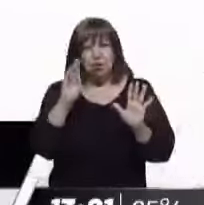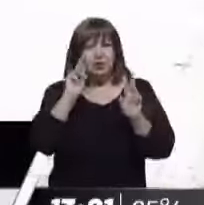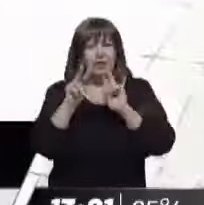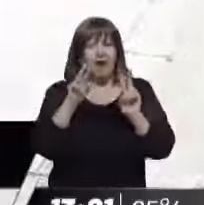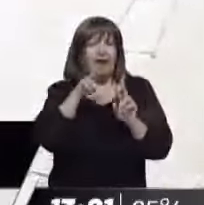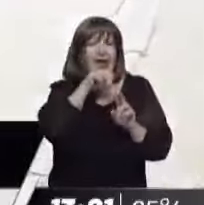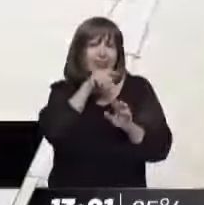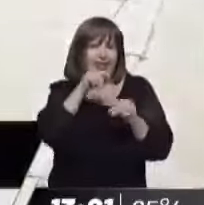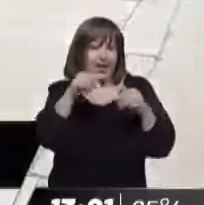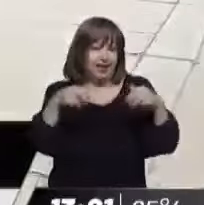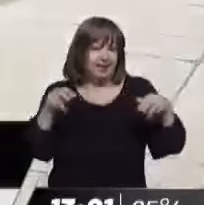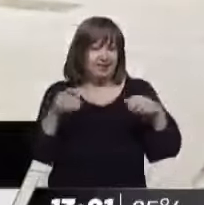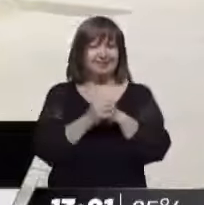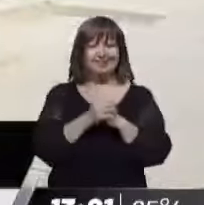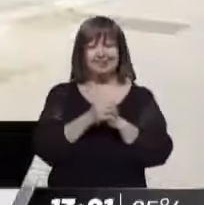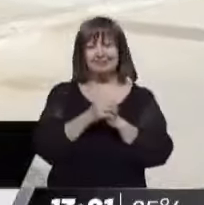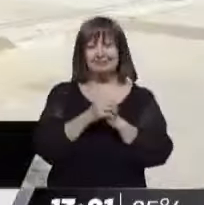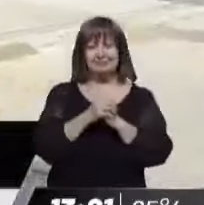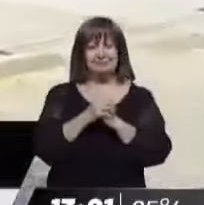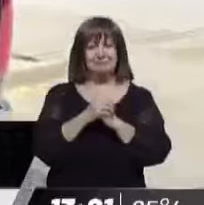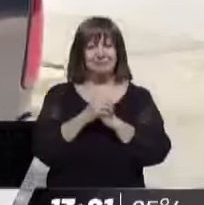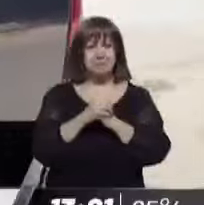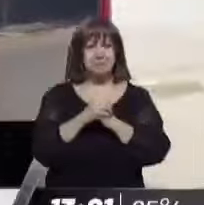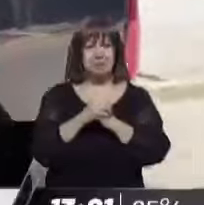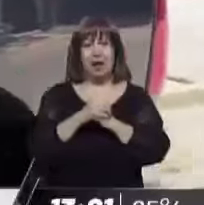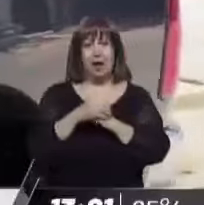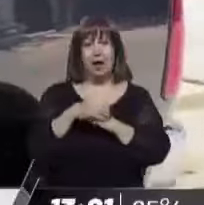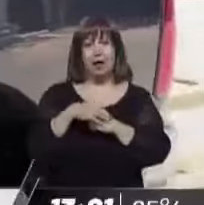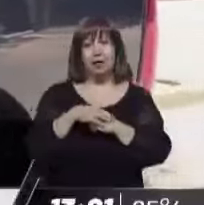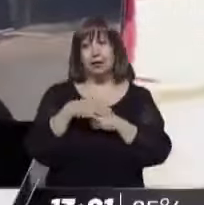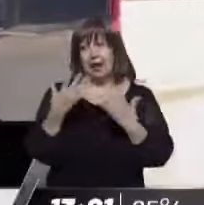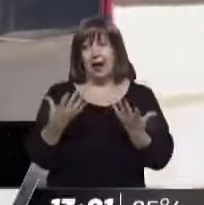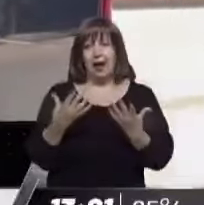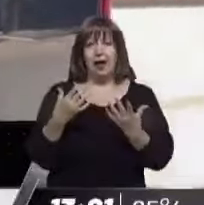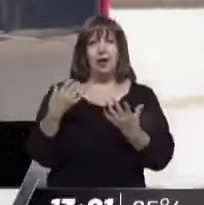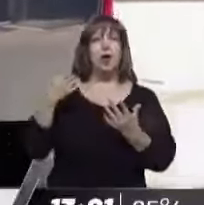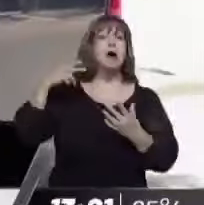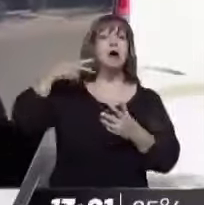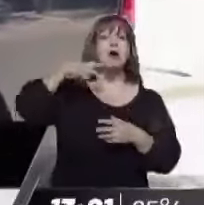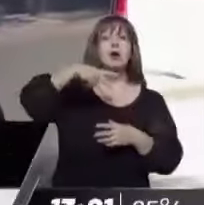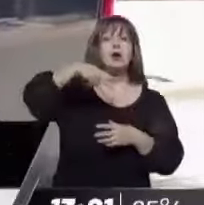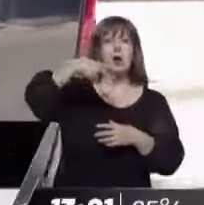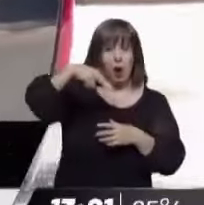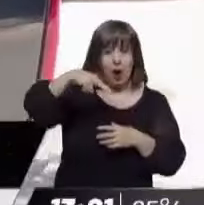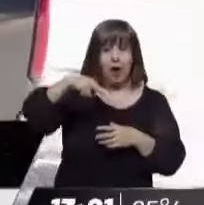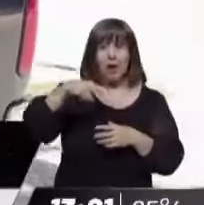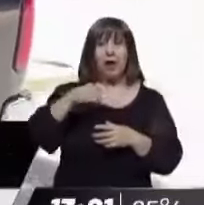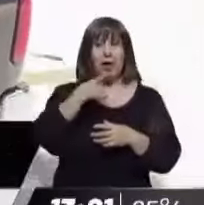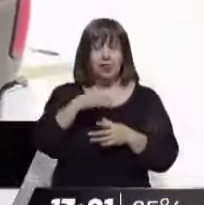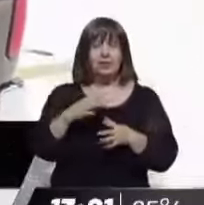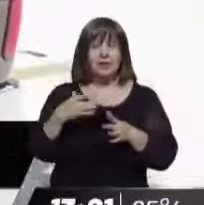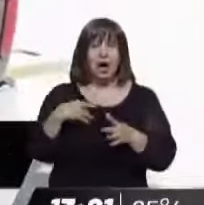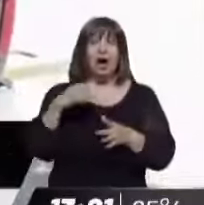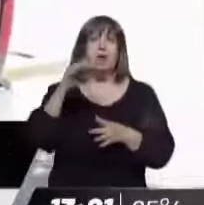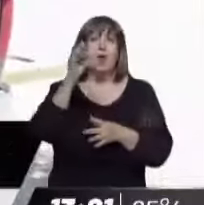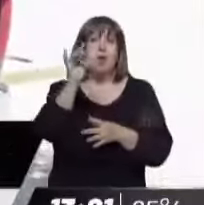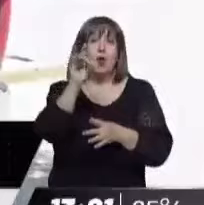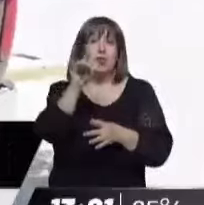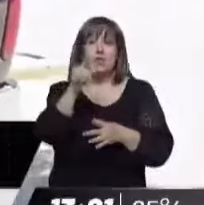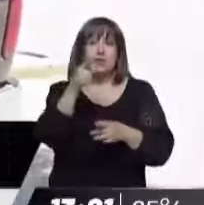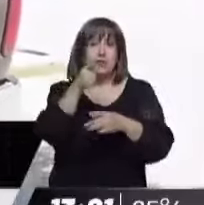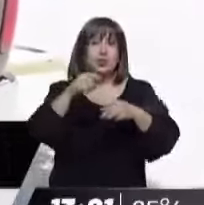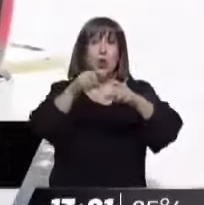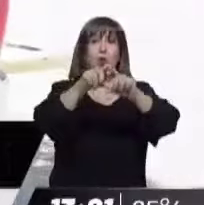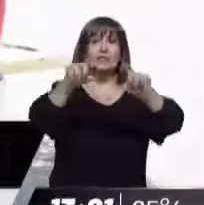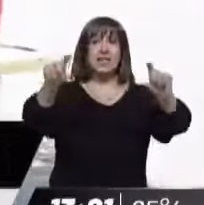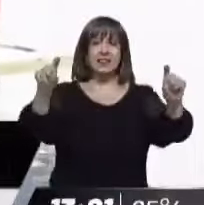nada. No hay nada. Es re difícil llevar adelante esta tarea, vamos a decirlo, porque está precintada la zona a la que no te puedes acercar,